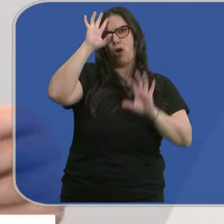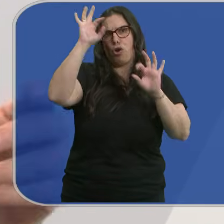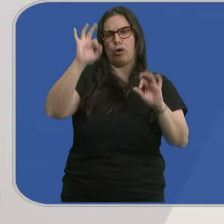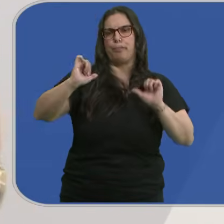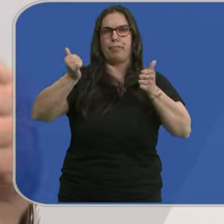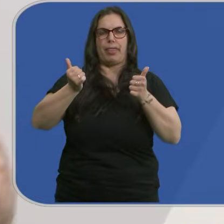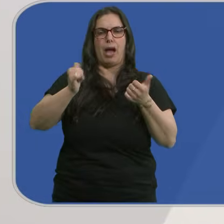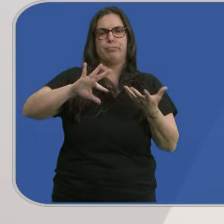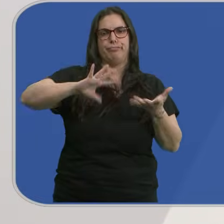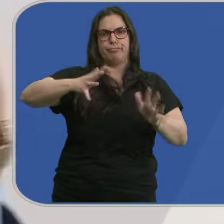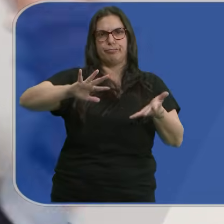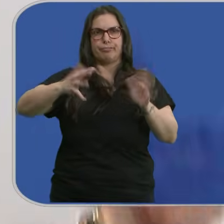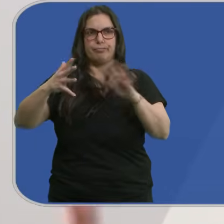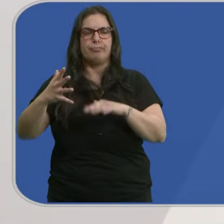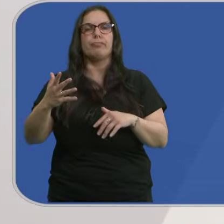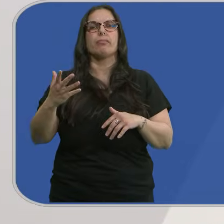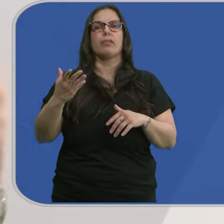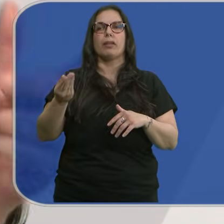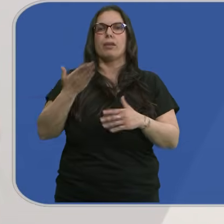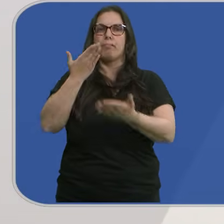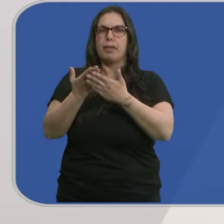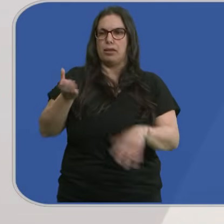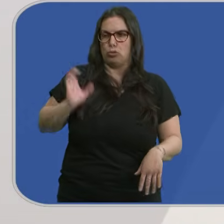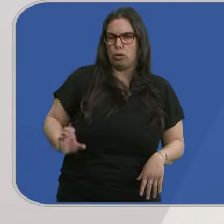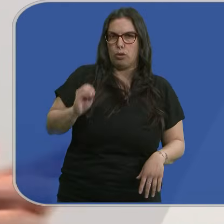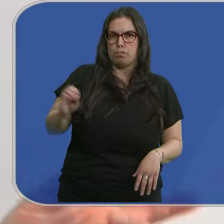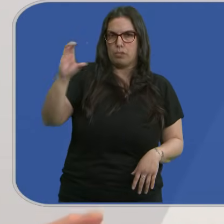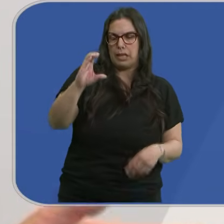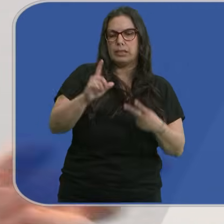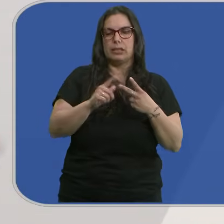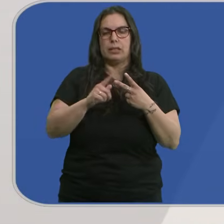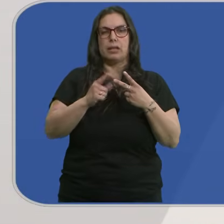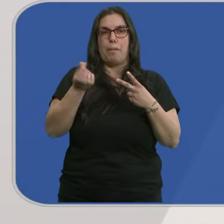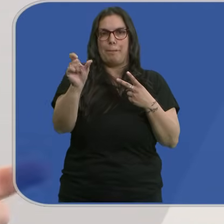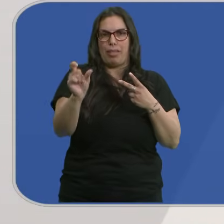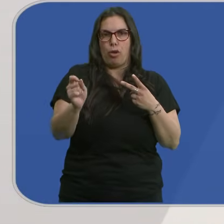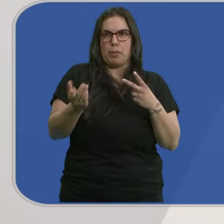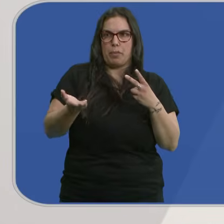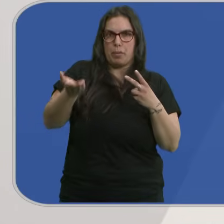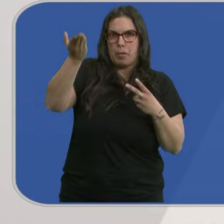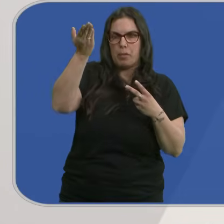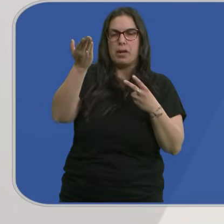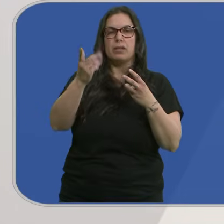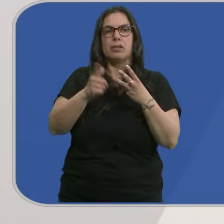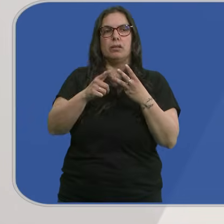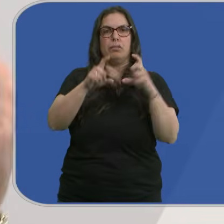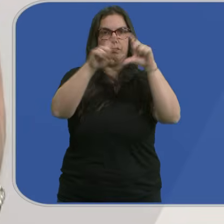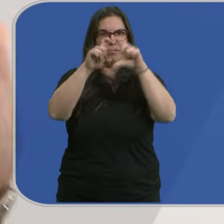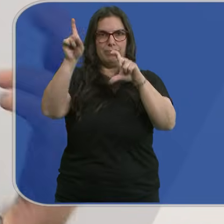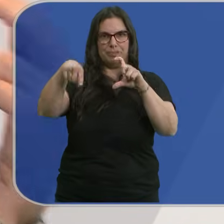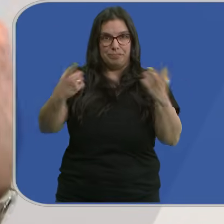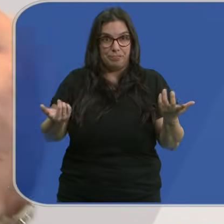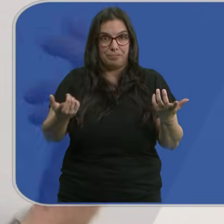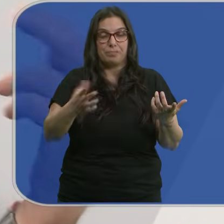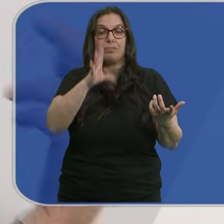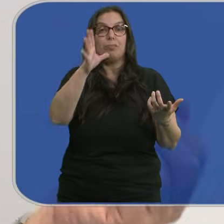pues empiezan a comportarse, pues a pedir mayores subidas salariales, a incrementar los precios desde el punto de vista de lo que son los empresarios,